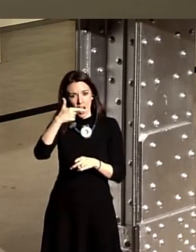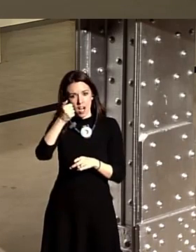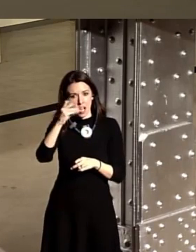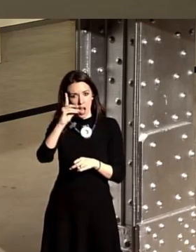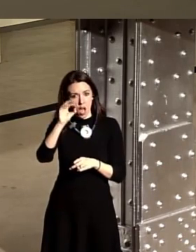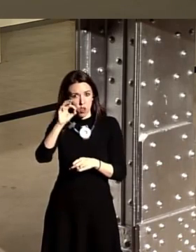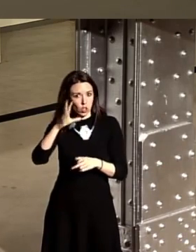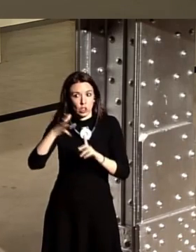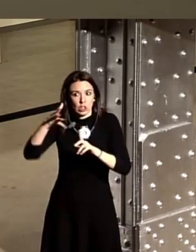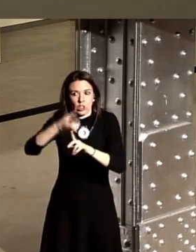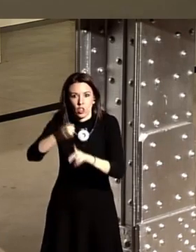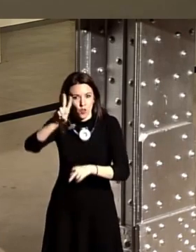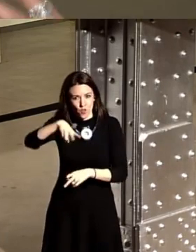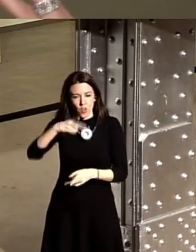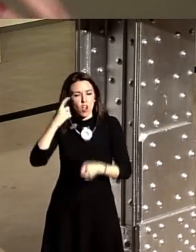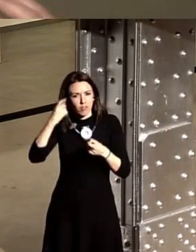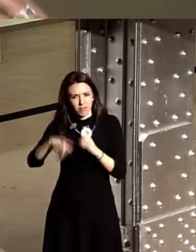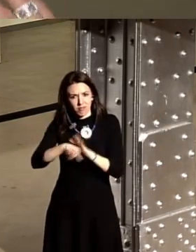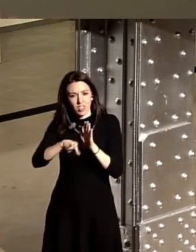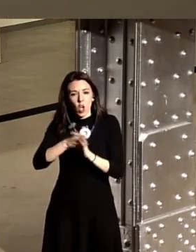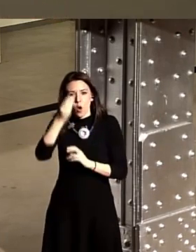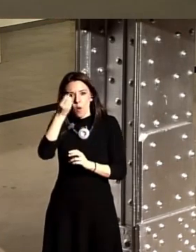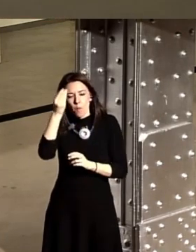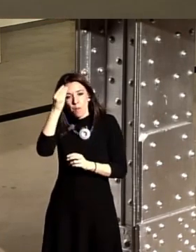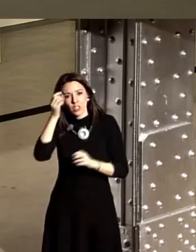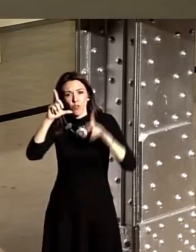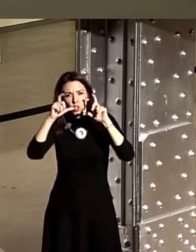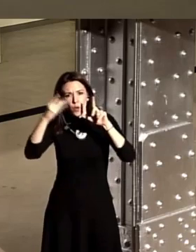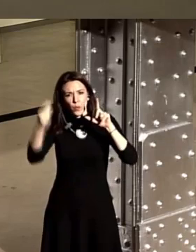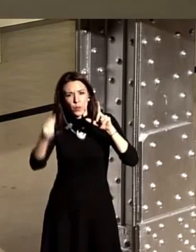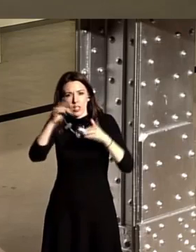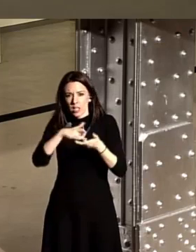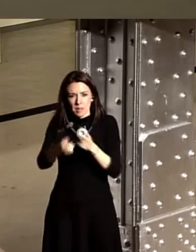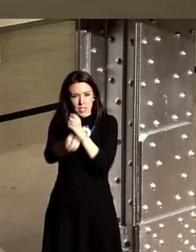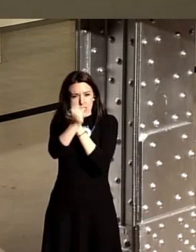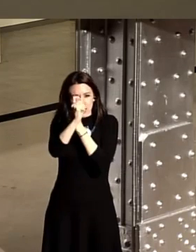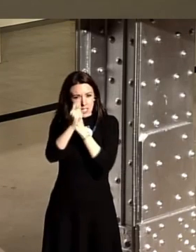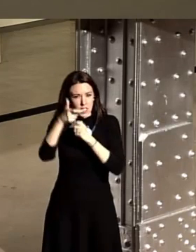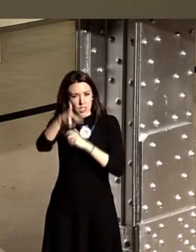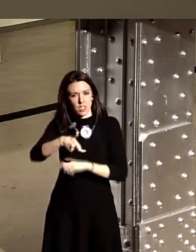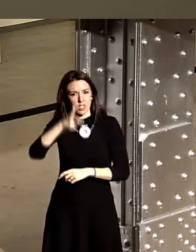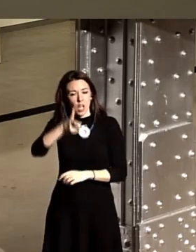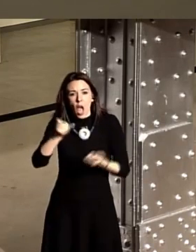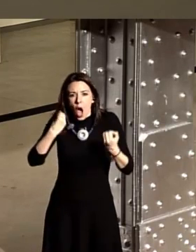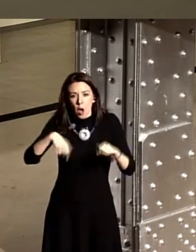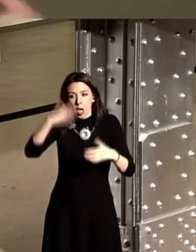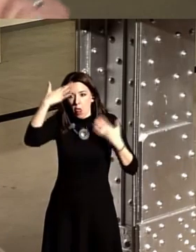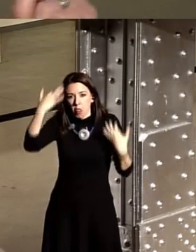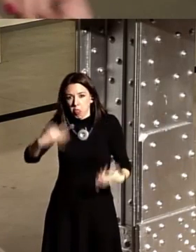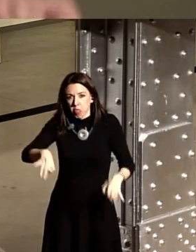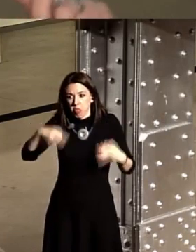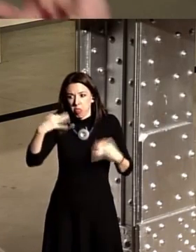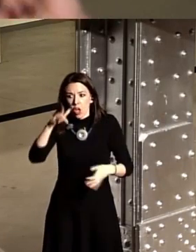seguir intentándolo. Yo creo que la fotografía, una buena fotografía se va a quedar en tu cabeza durante mucho tiempo y aunque no seas consciente de ello,